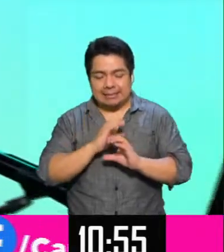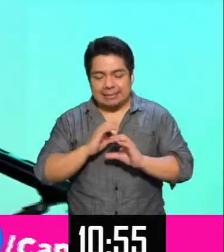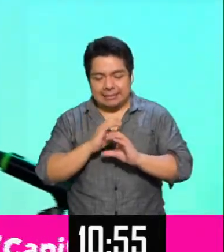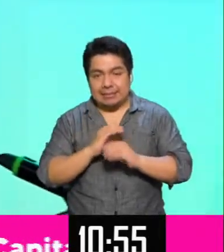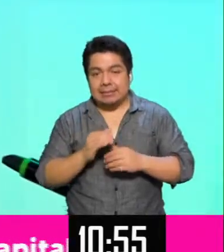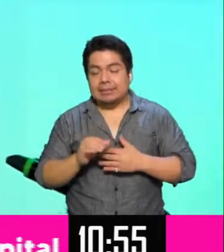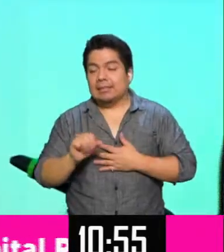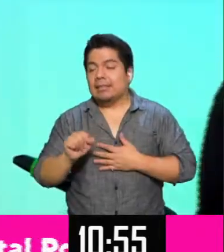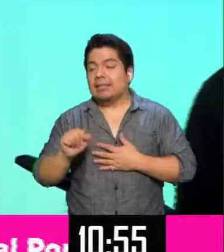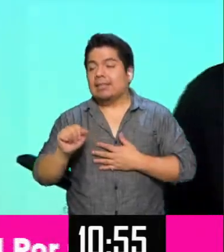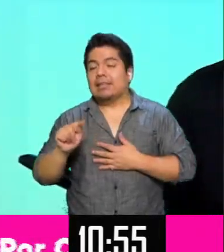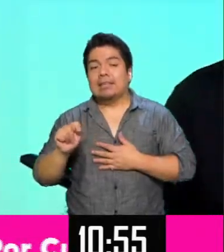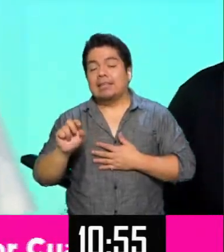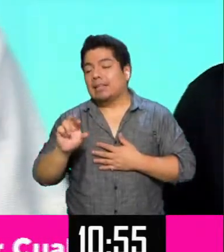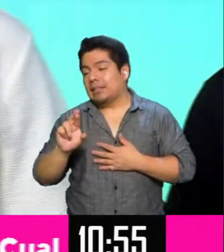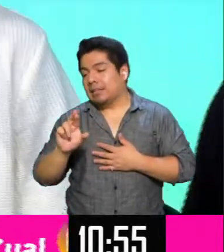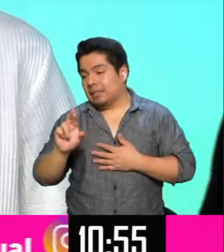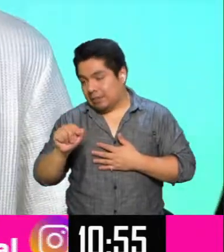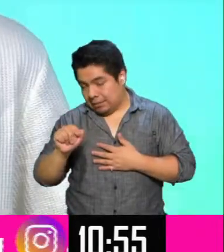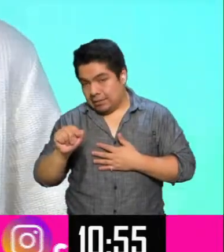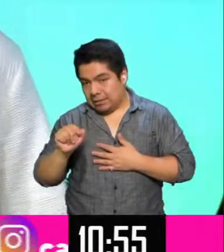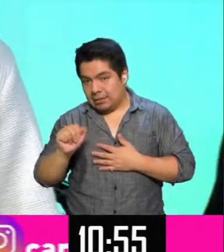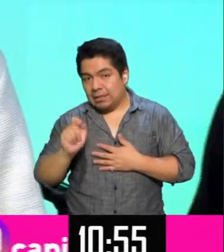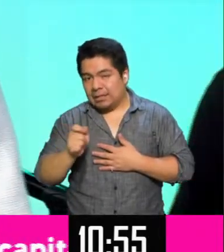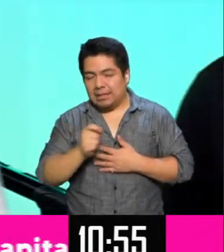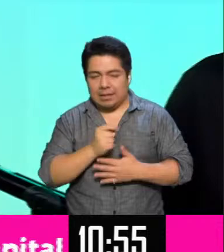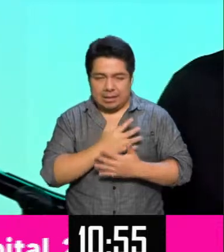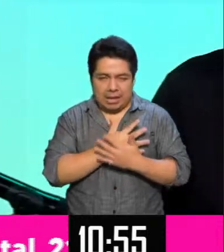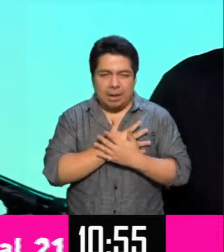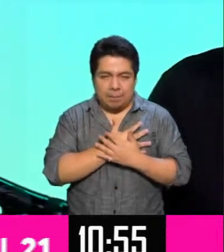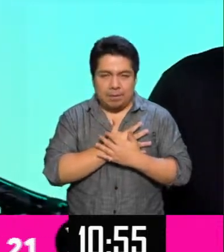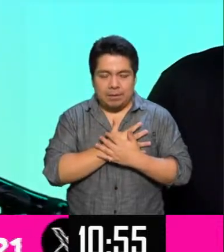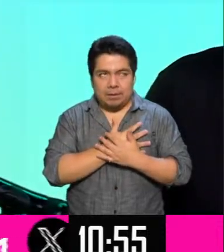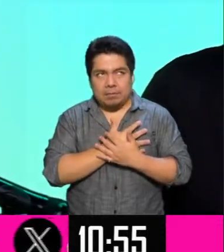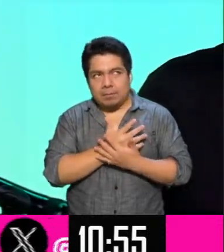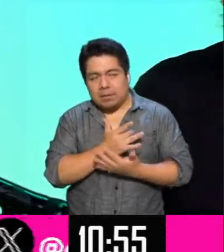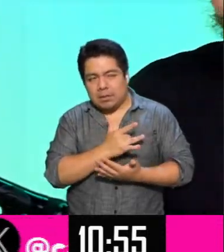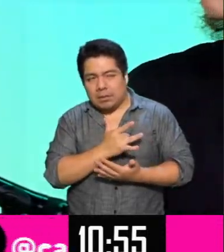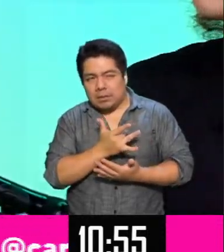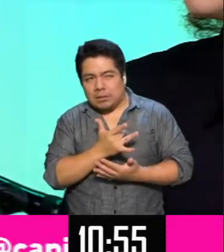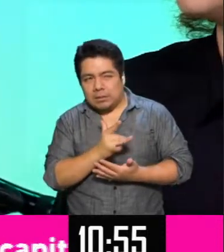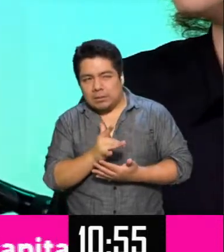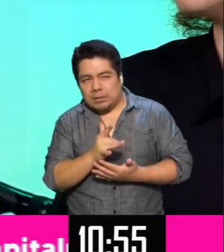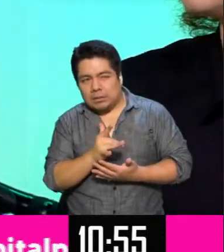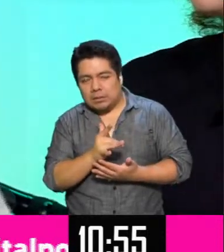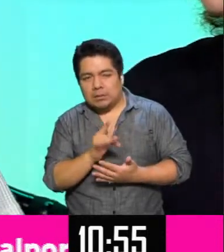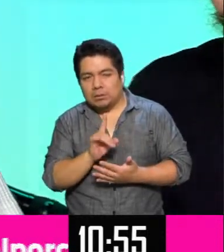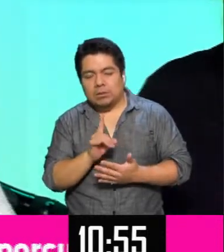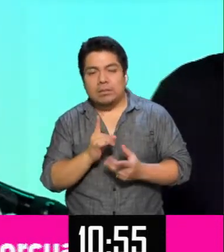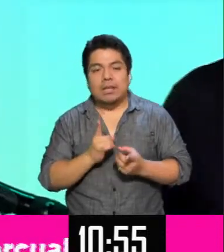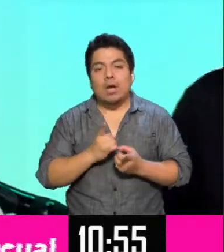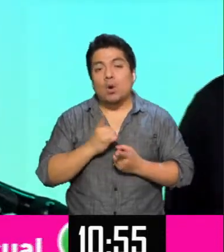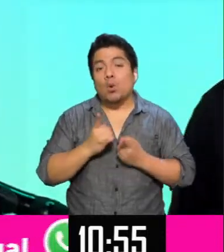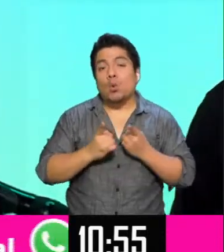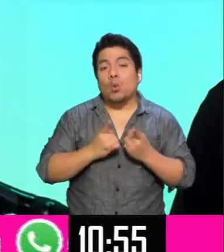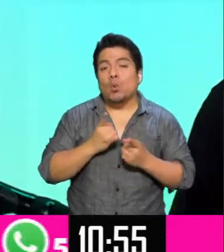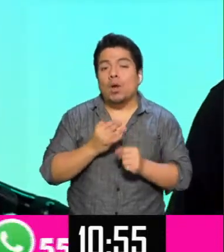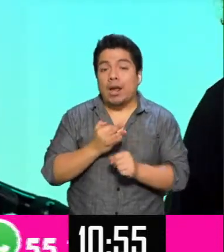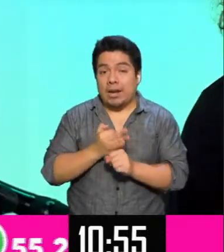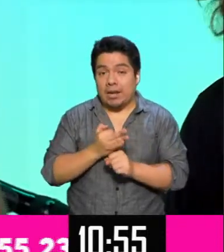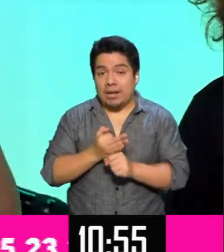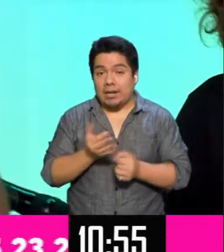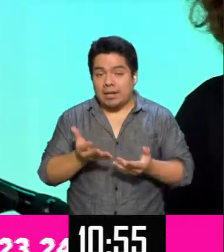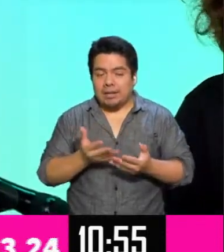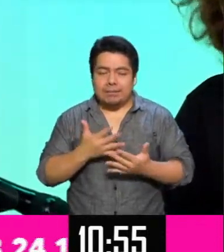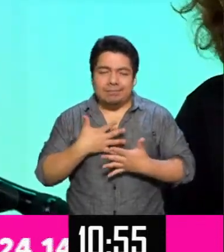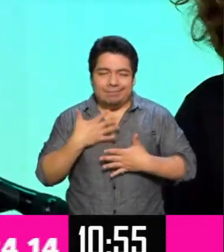llama Stars y es una canción acerca de amor, pero no tan romántico, sino de disfrutar lo que está en este momento La y alegría.